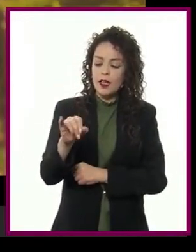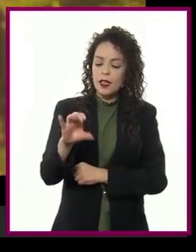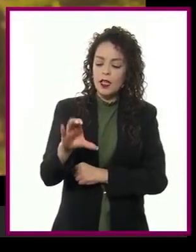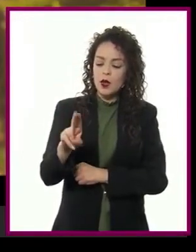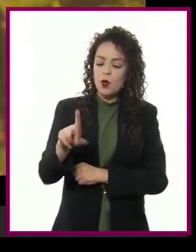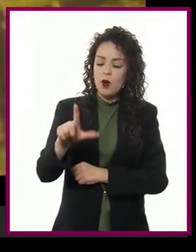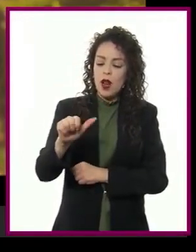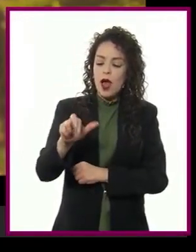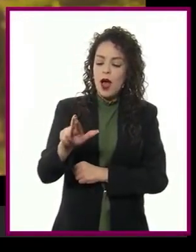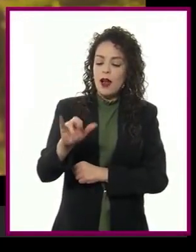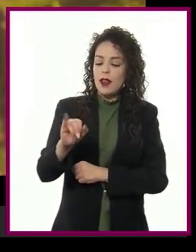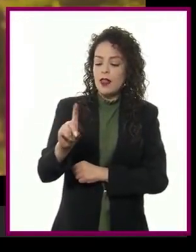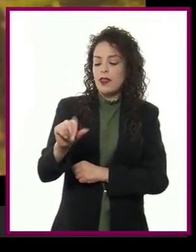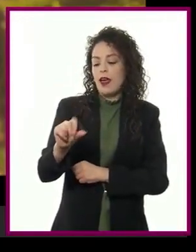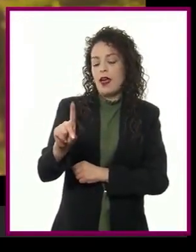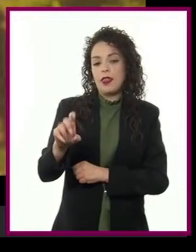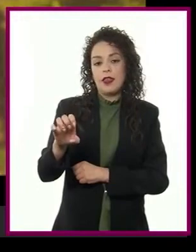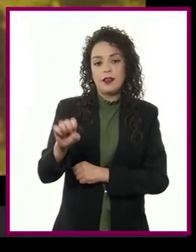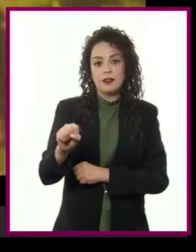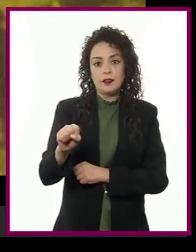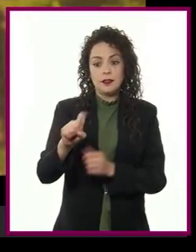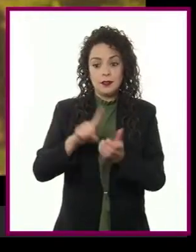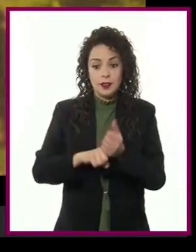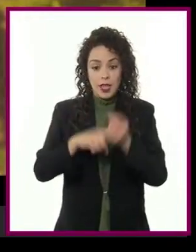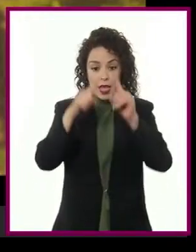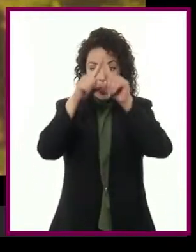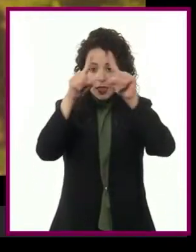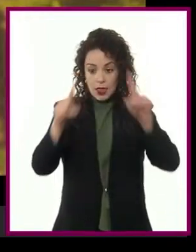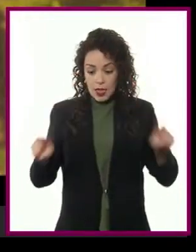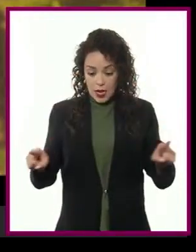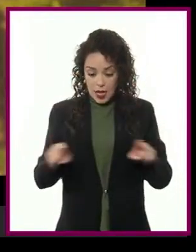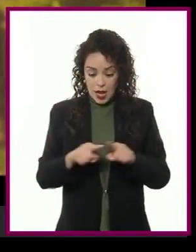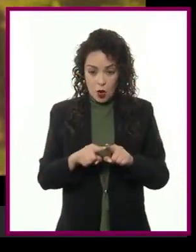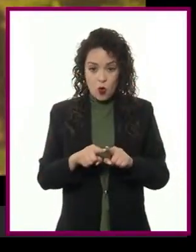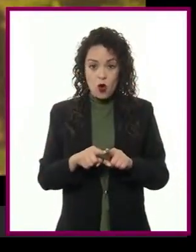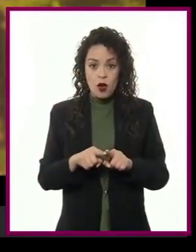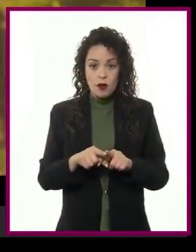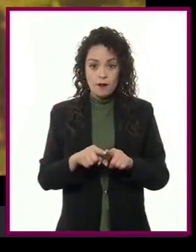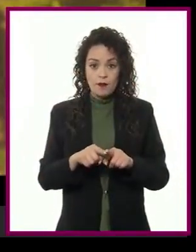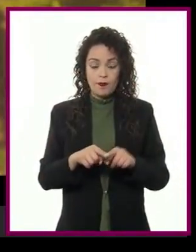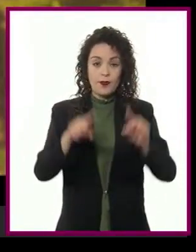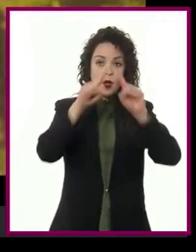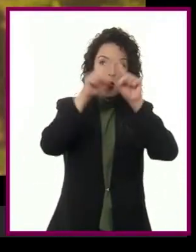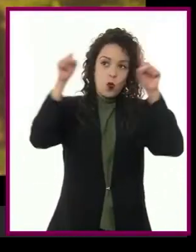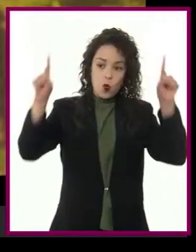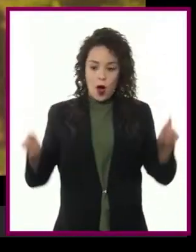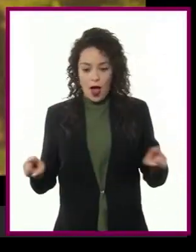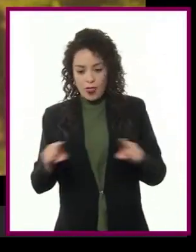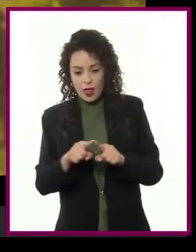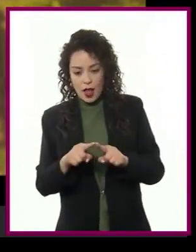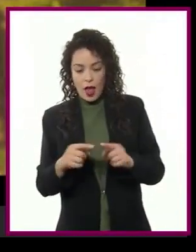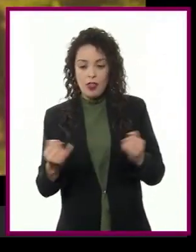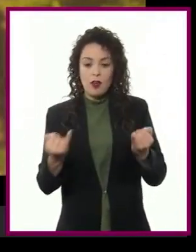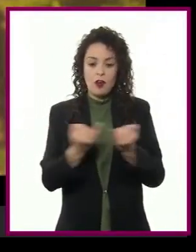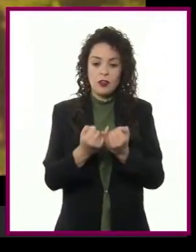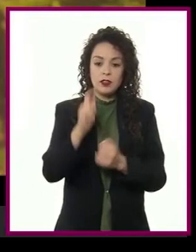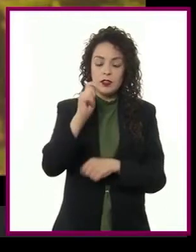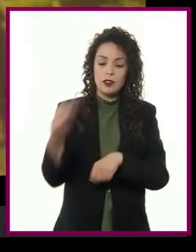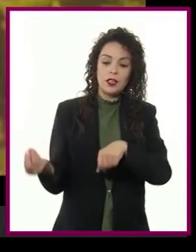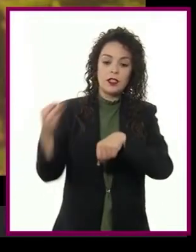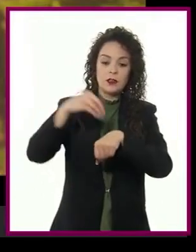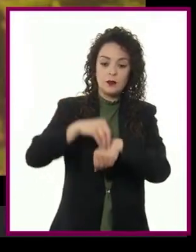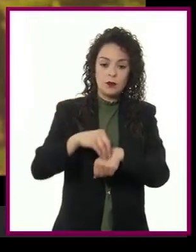perpendicularidades. En un triángulo rectángulo, el cuadrado de la hipotenusa es igual a la suma de